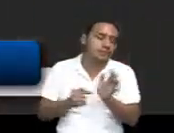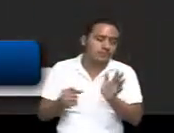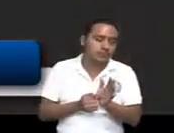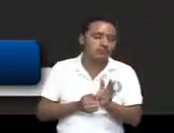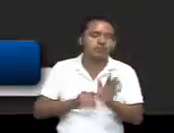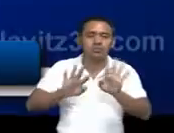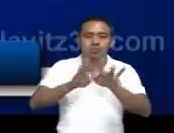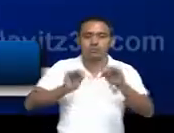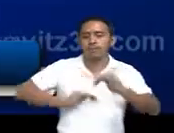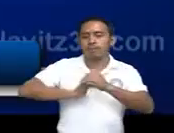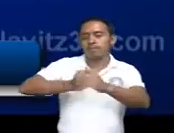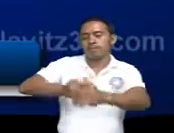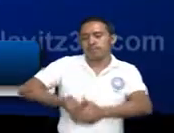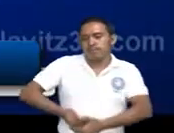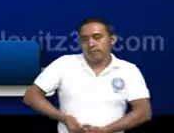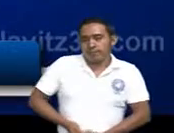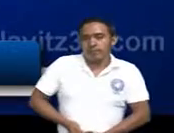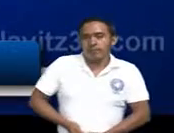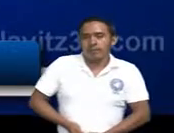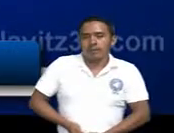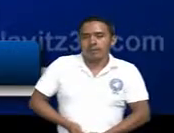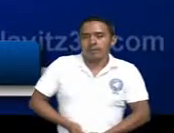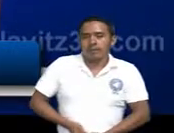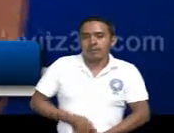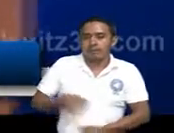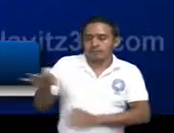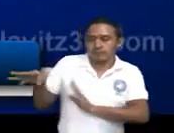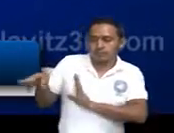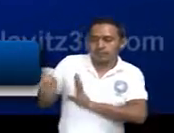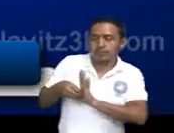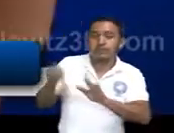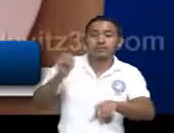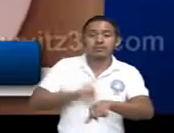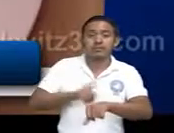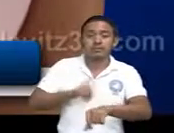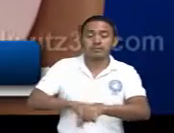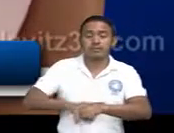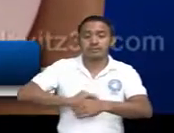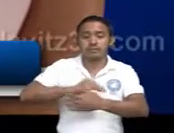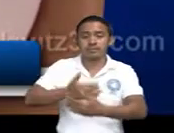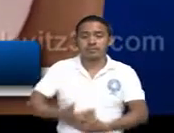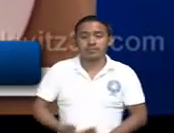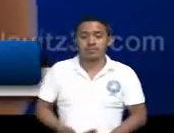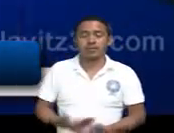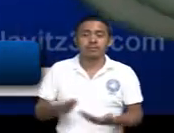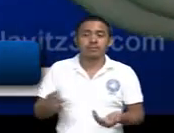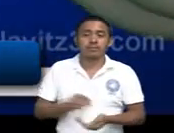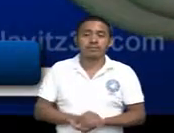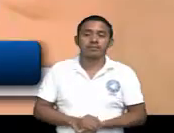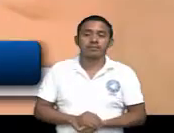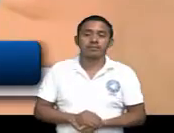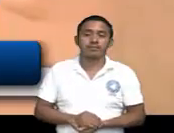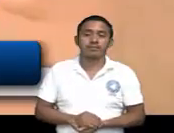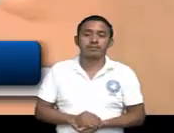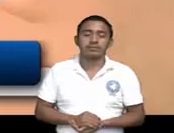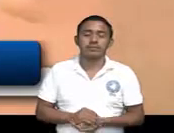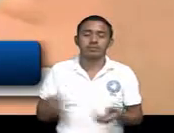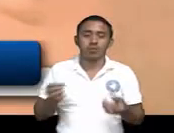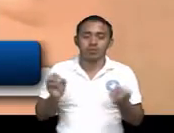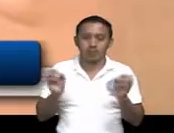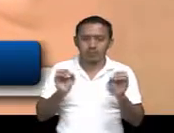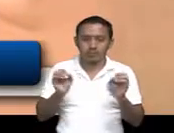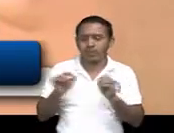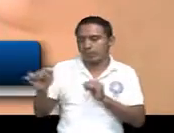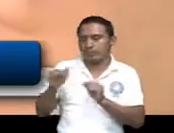infección o una infección durante su embarazo es una infección y este de vía urinaria